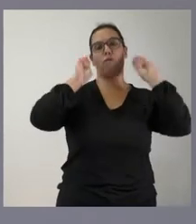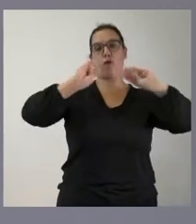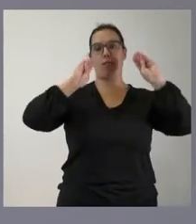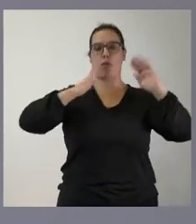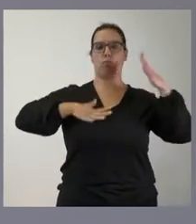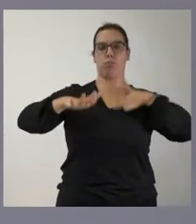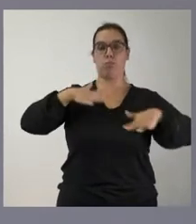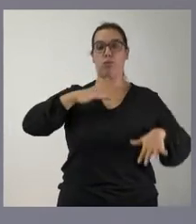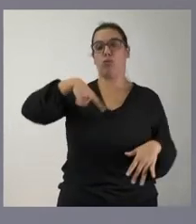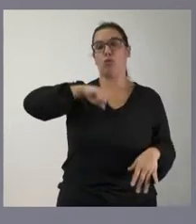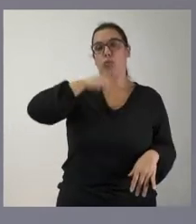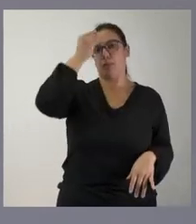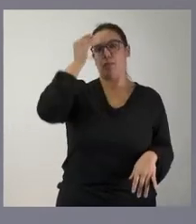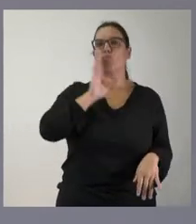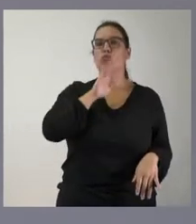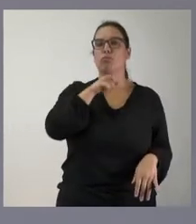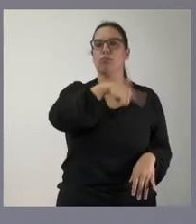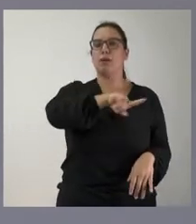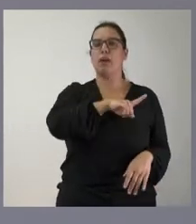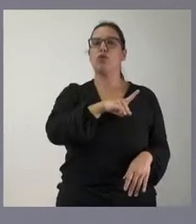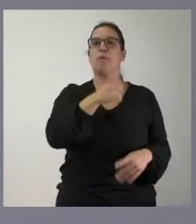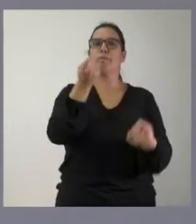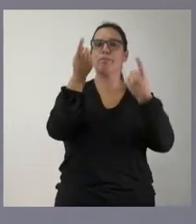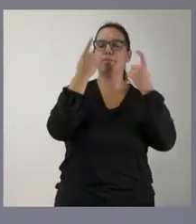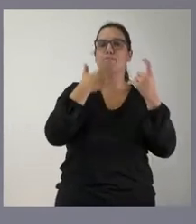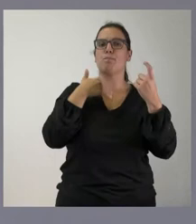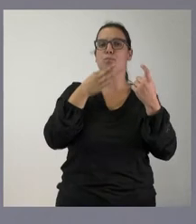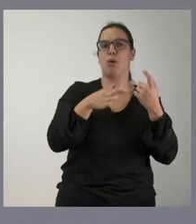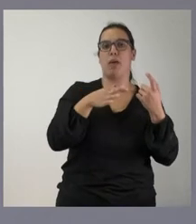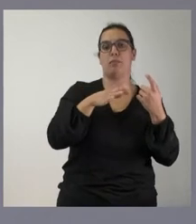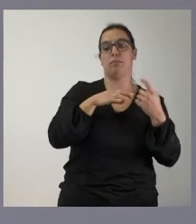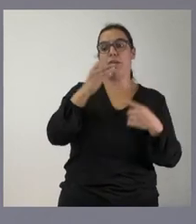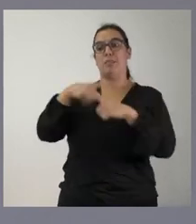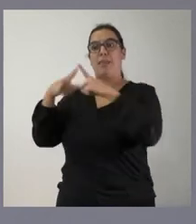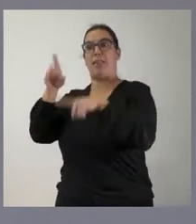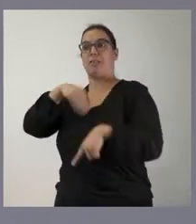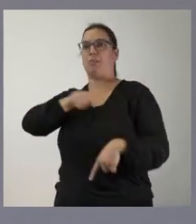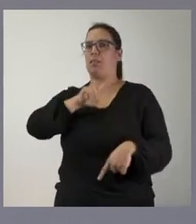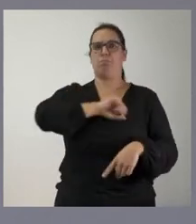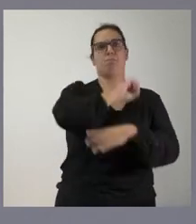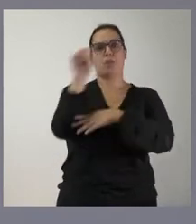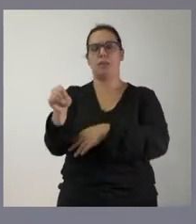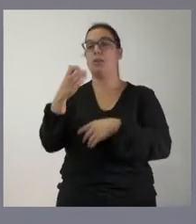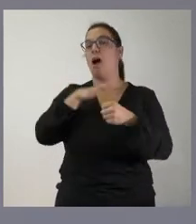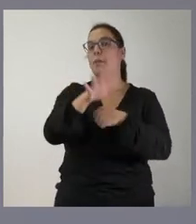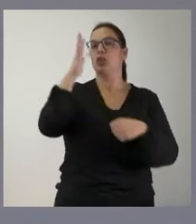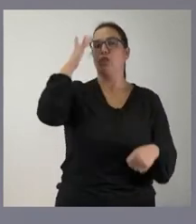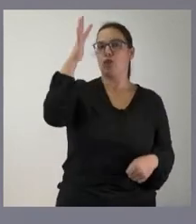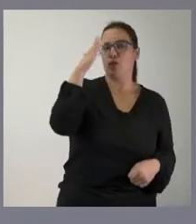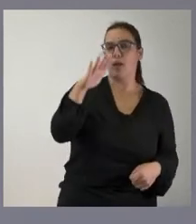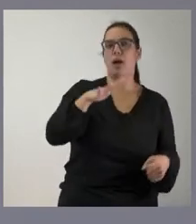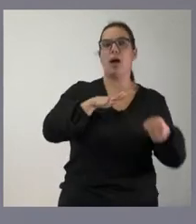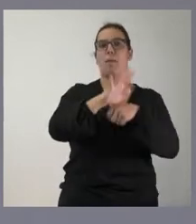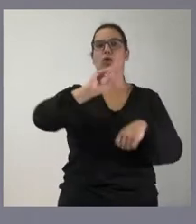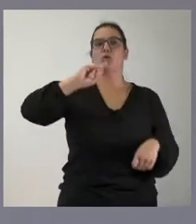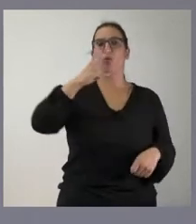muy oportuno que tengan acceso los conocimientos por encima de la media española en el ámbito de la filosofía en el ámbito de la segunda lengua